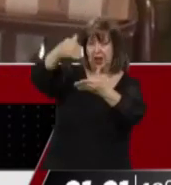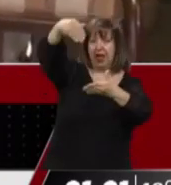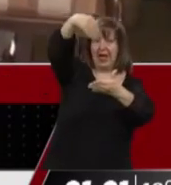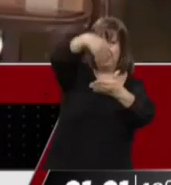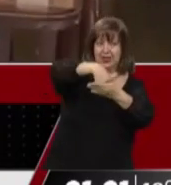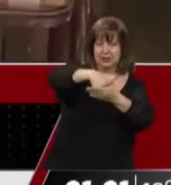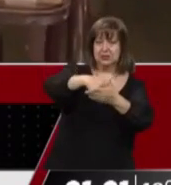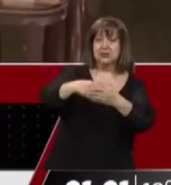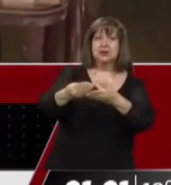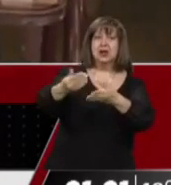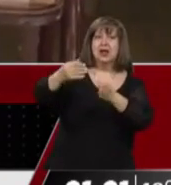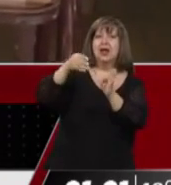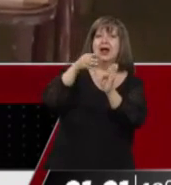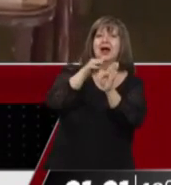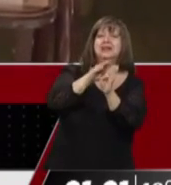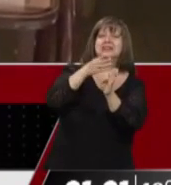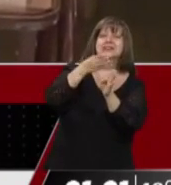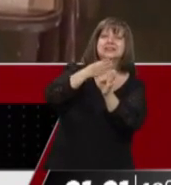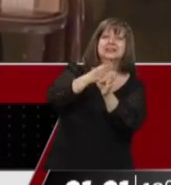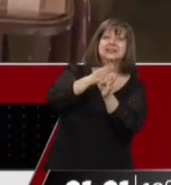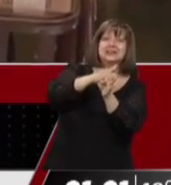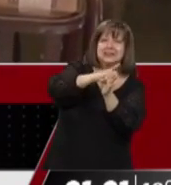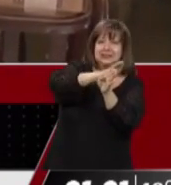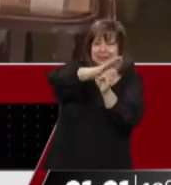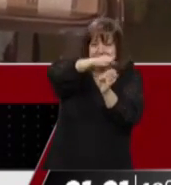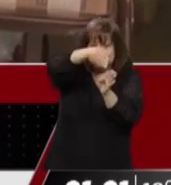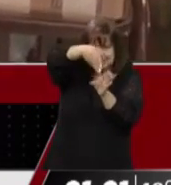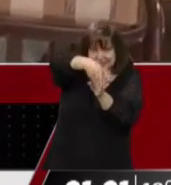lo mandas para adentro así claro y quedan cerradito